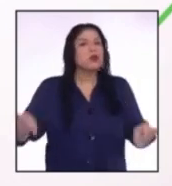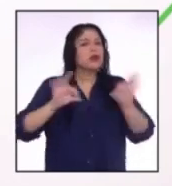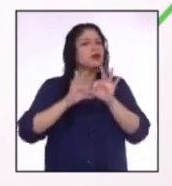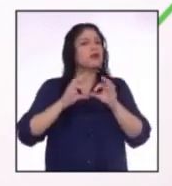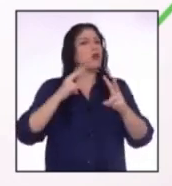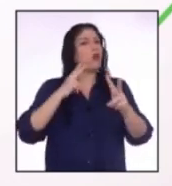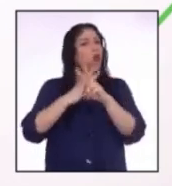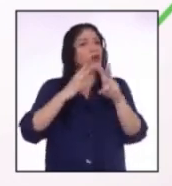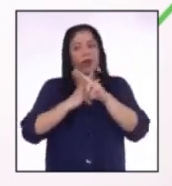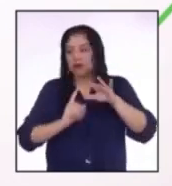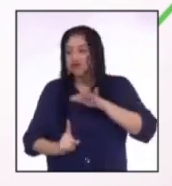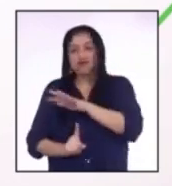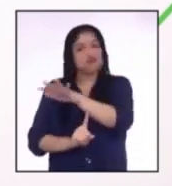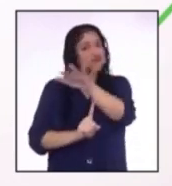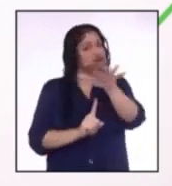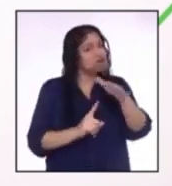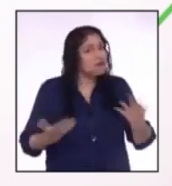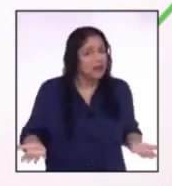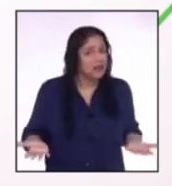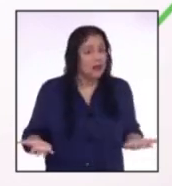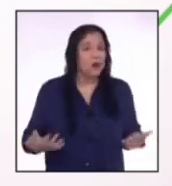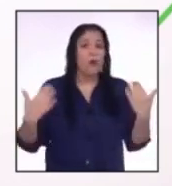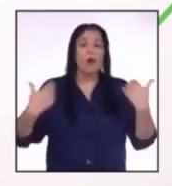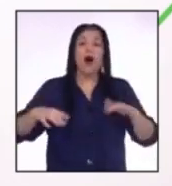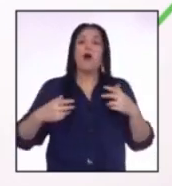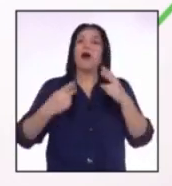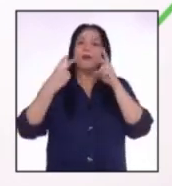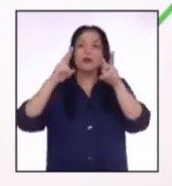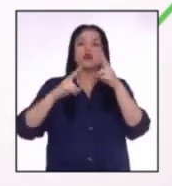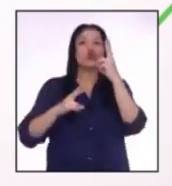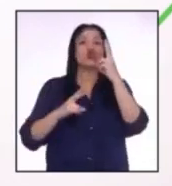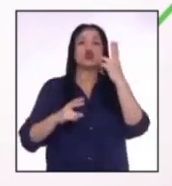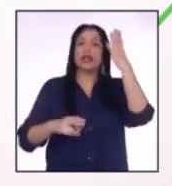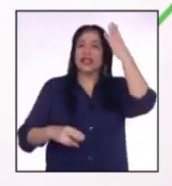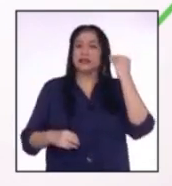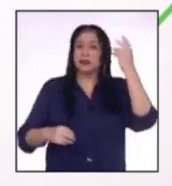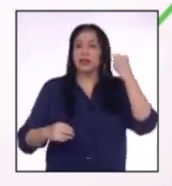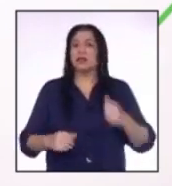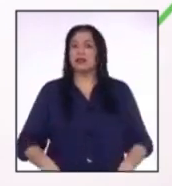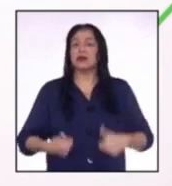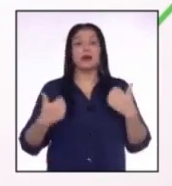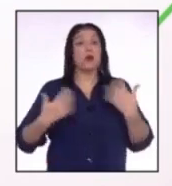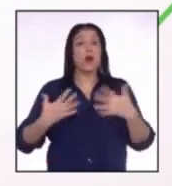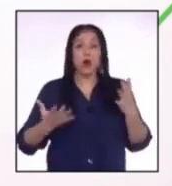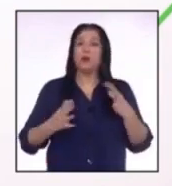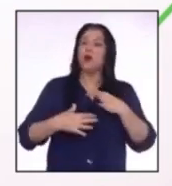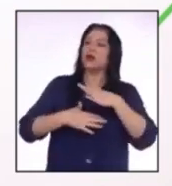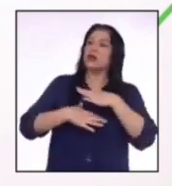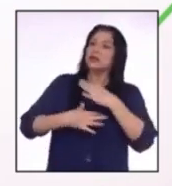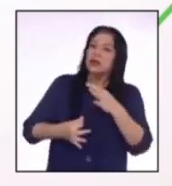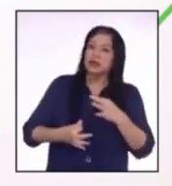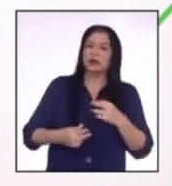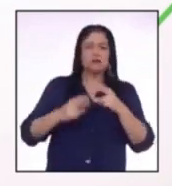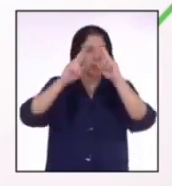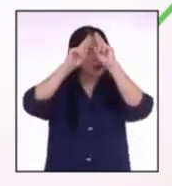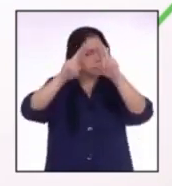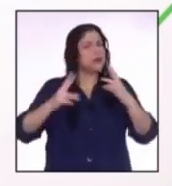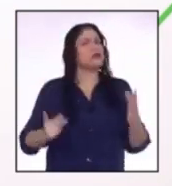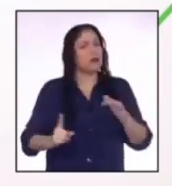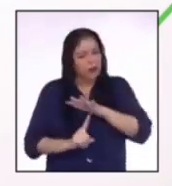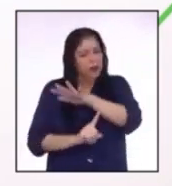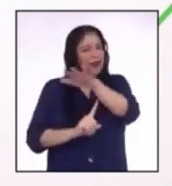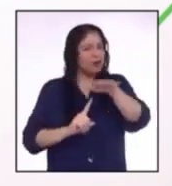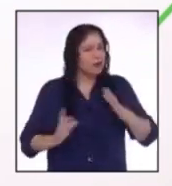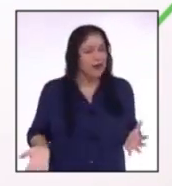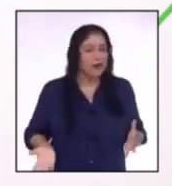ambiente hemos escuchado dos grandes experiencias que nos han llevado a ver cómo hay interés y respeto por nuestro entorno ahora